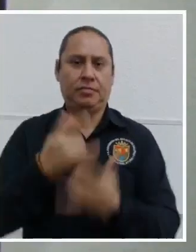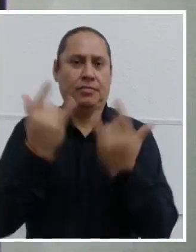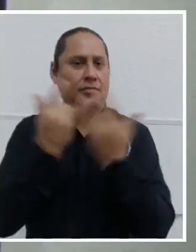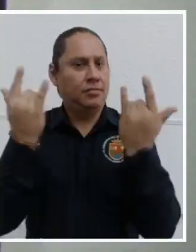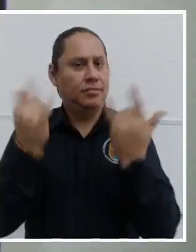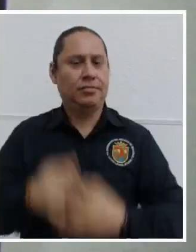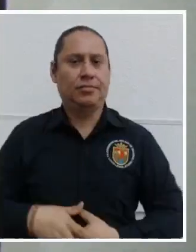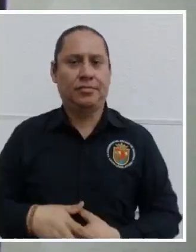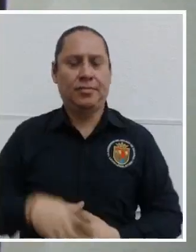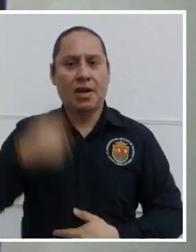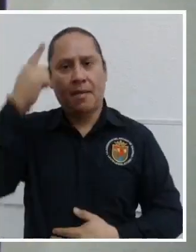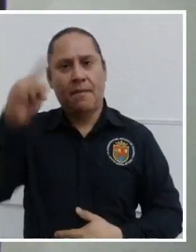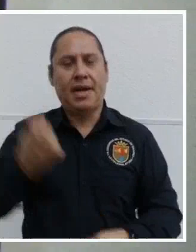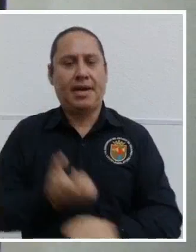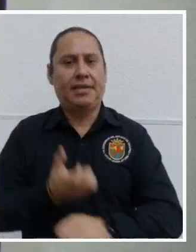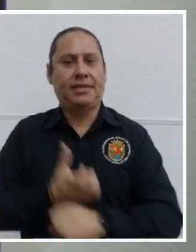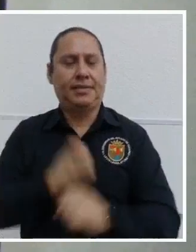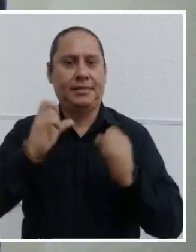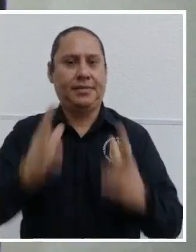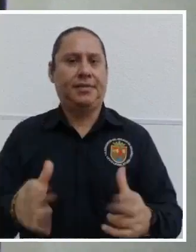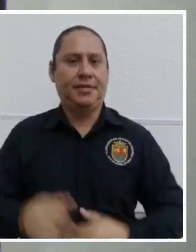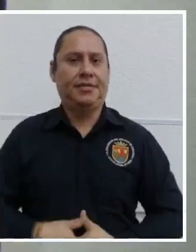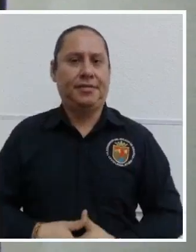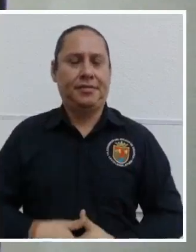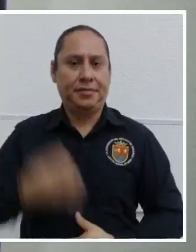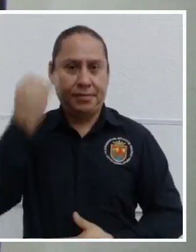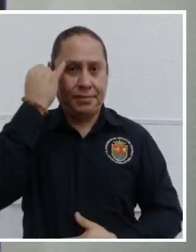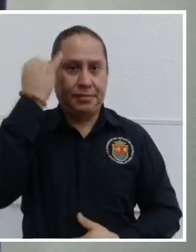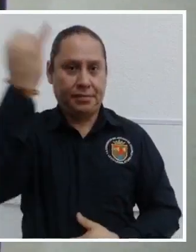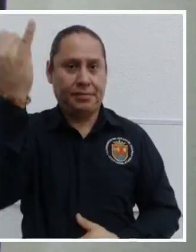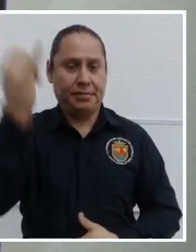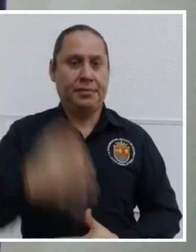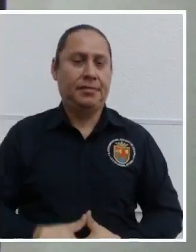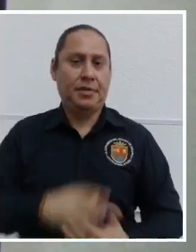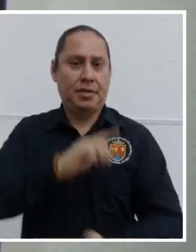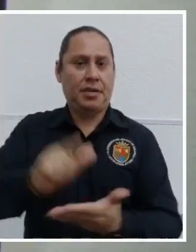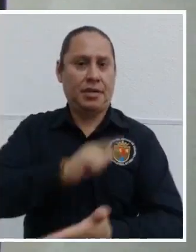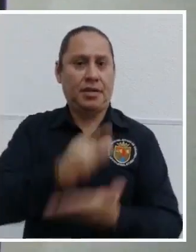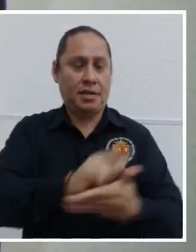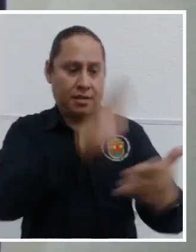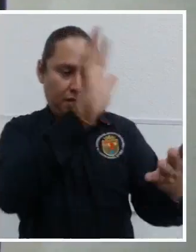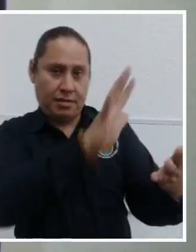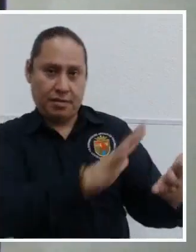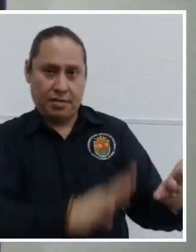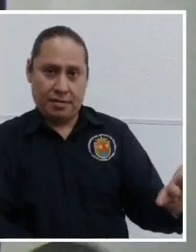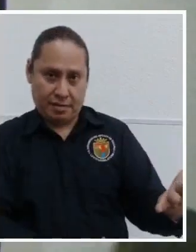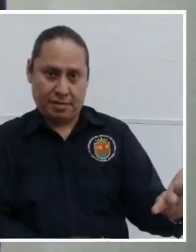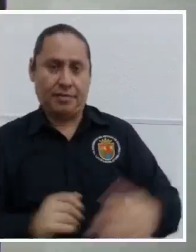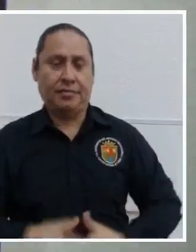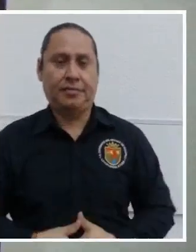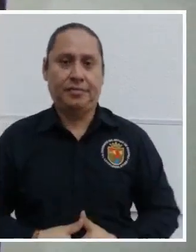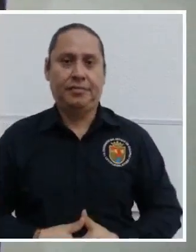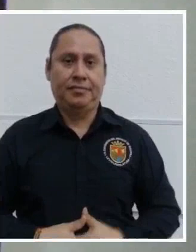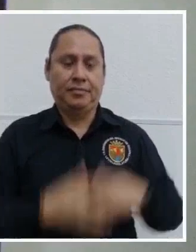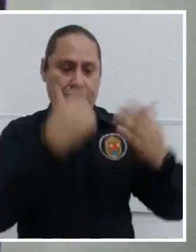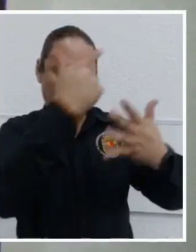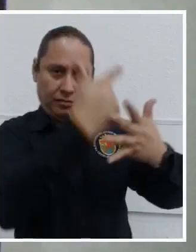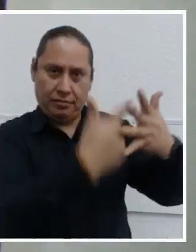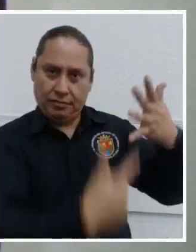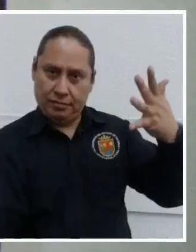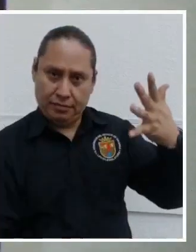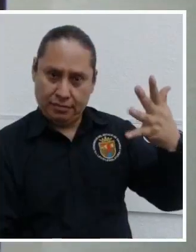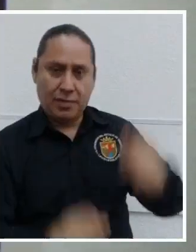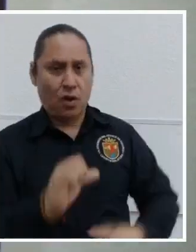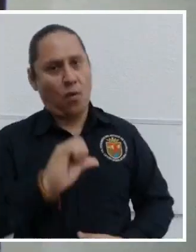histórico para el estado de Chiapas. La iniciativa a la que se ha dado lectura y que se enlista en una serie de